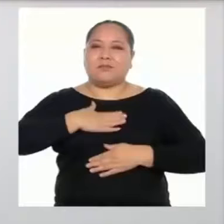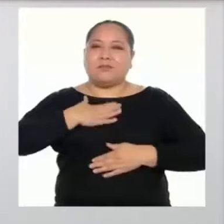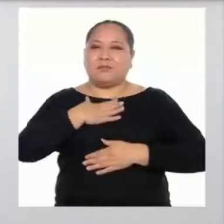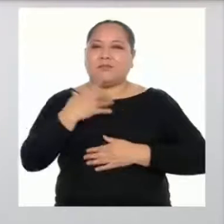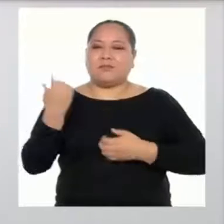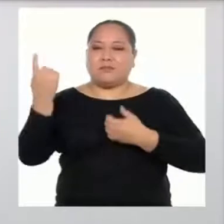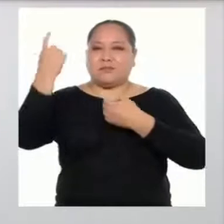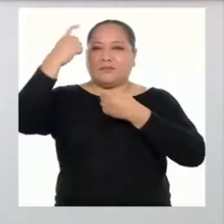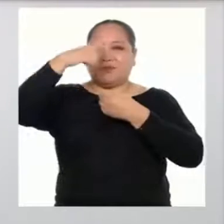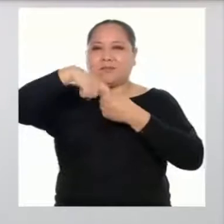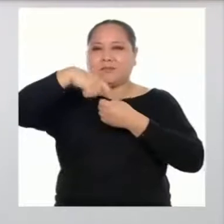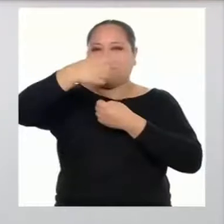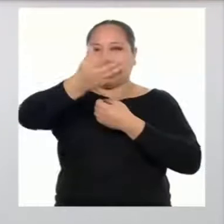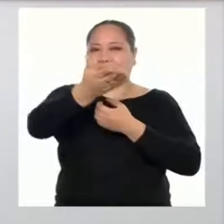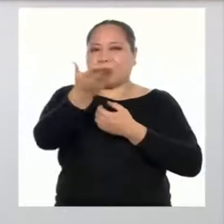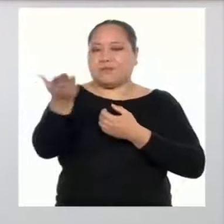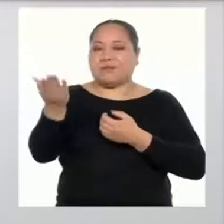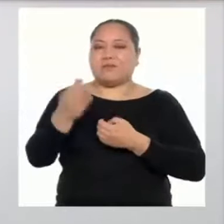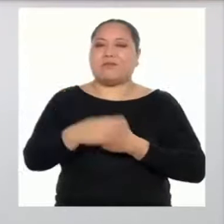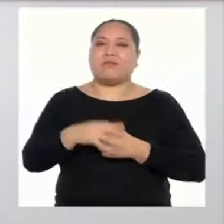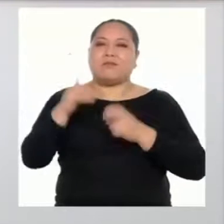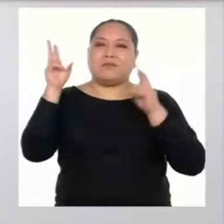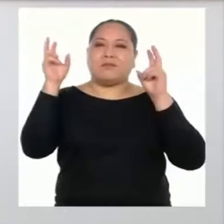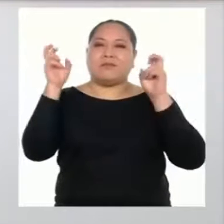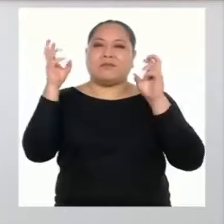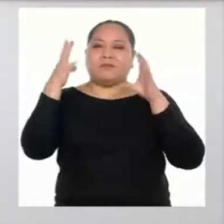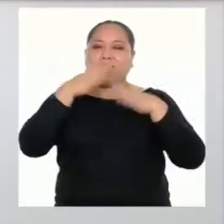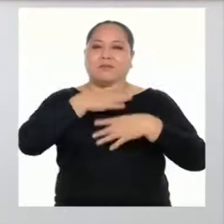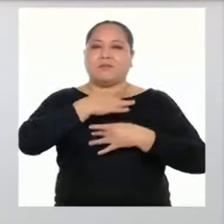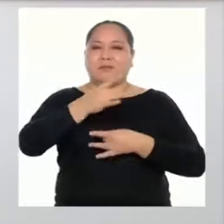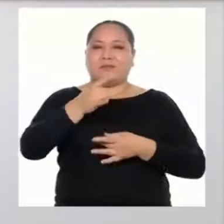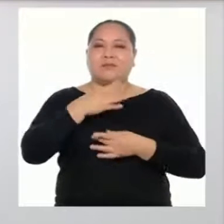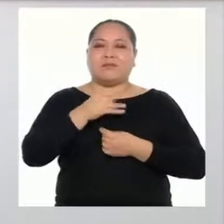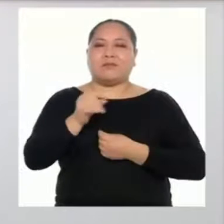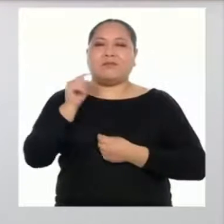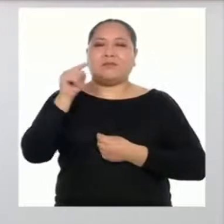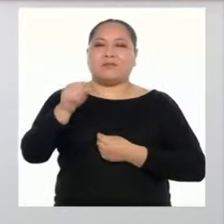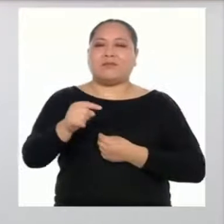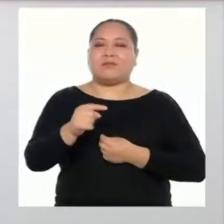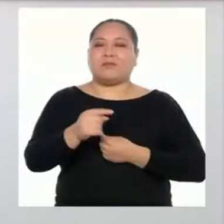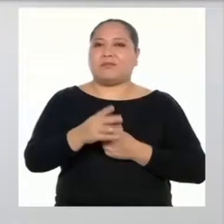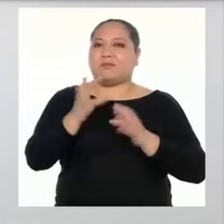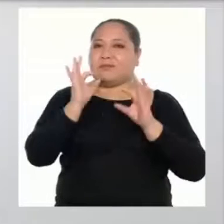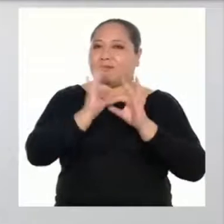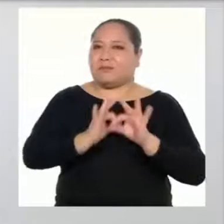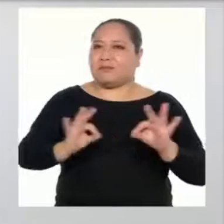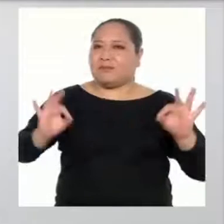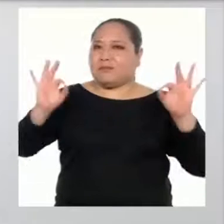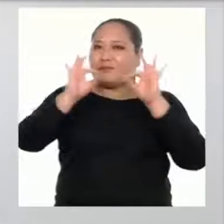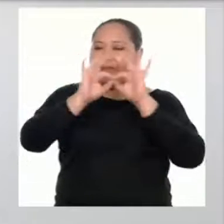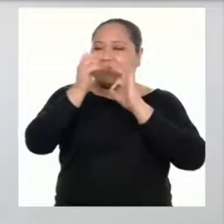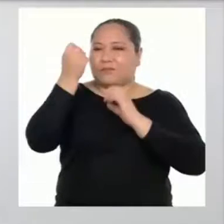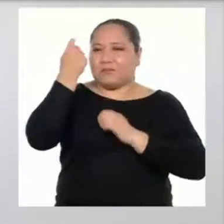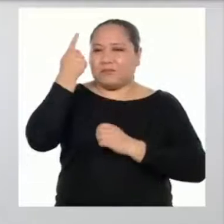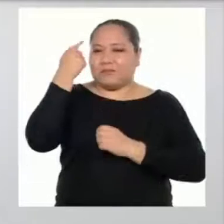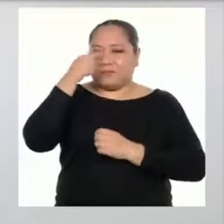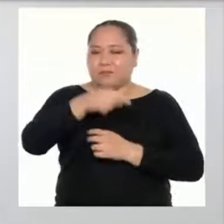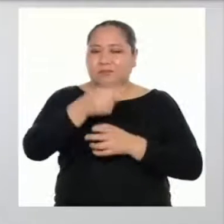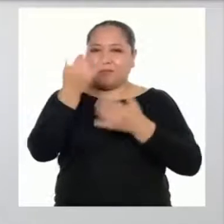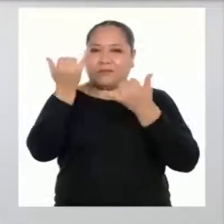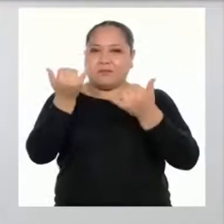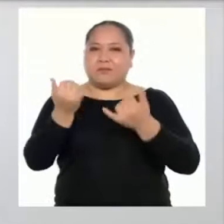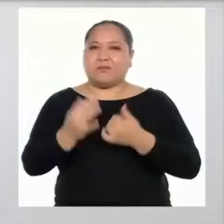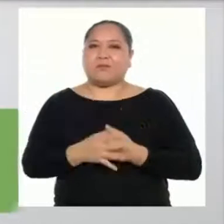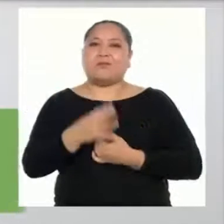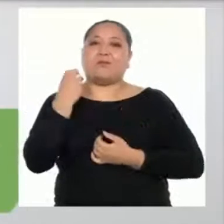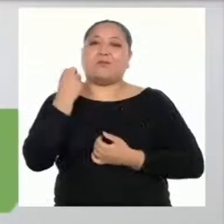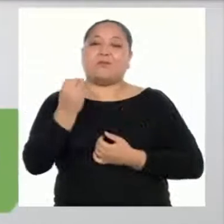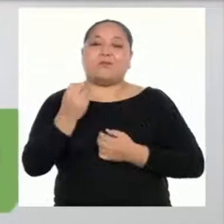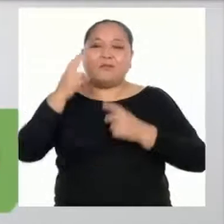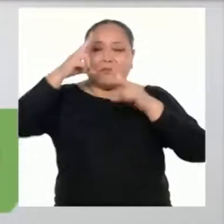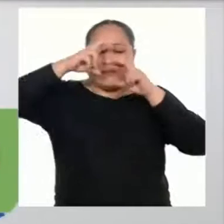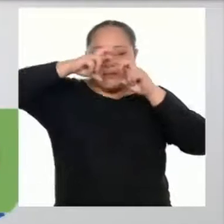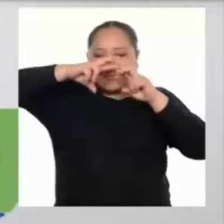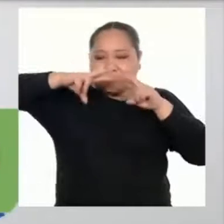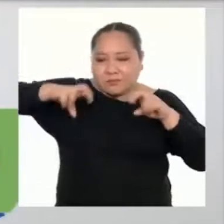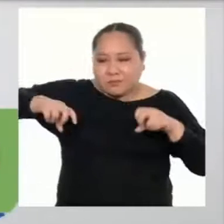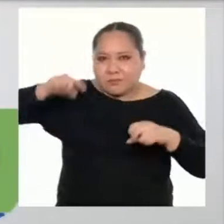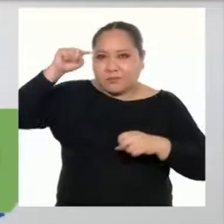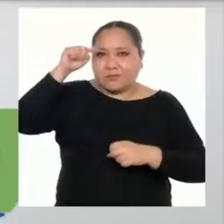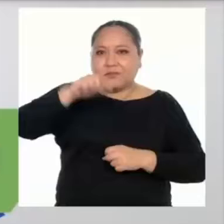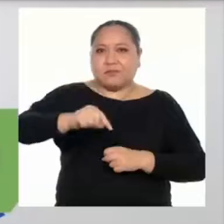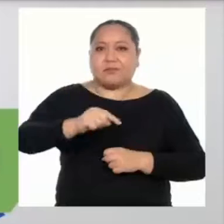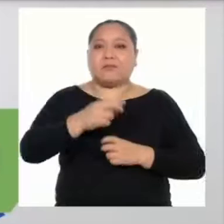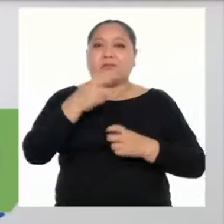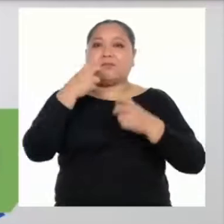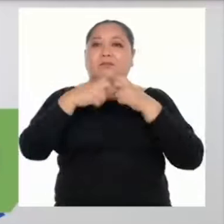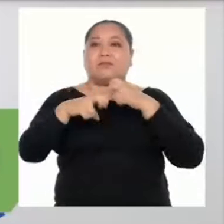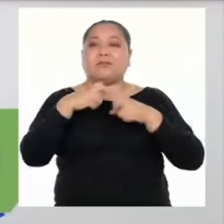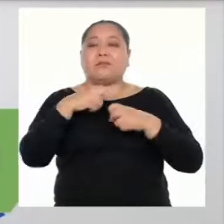contenta de estar acá con ustedes con un tema muy interesante y vital para entender el presente, porque analizaremos